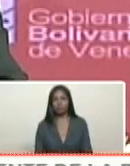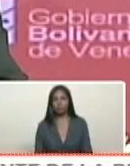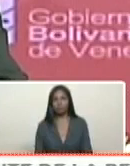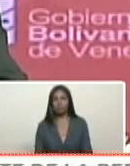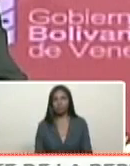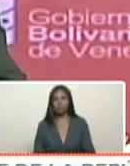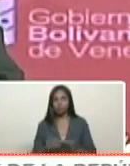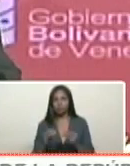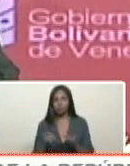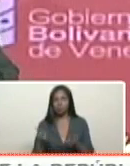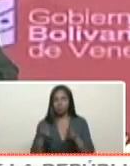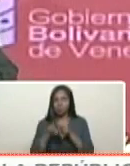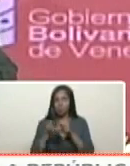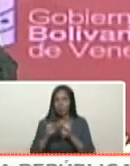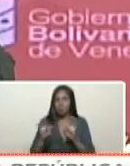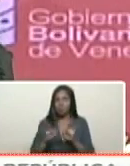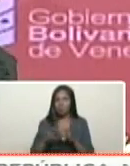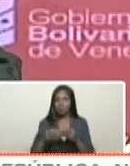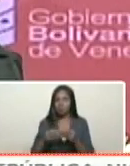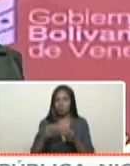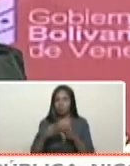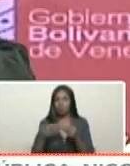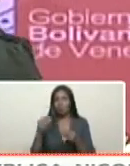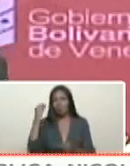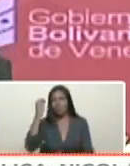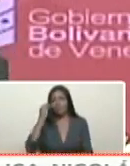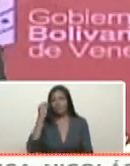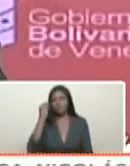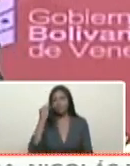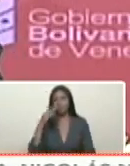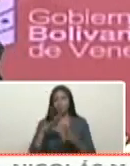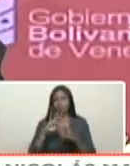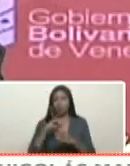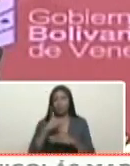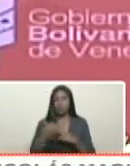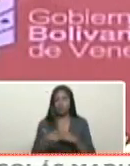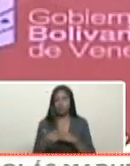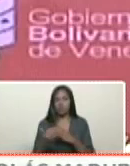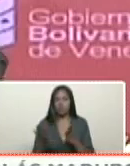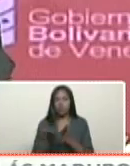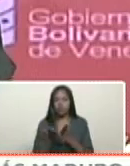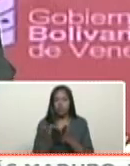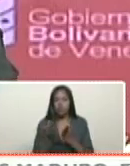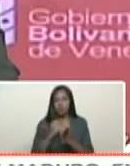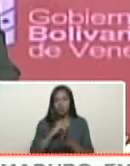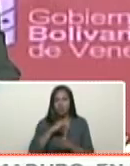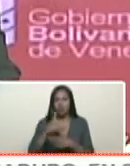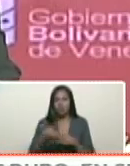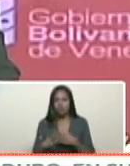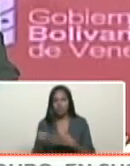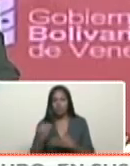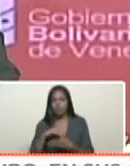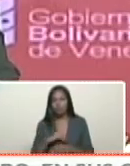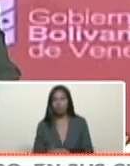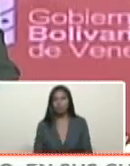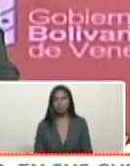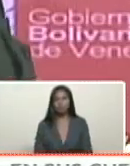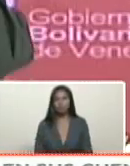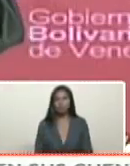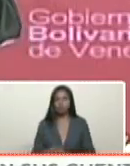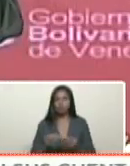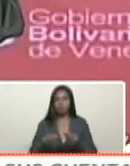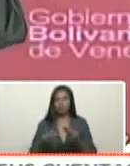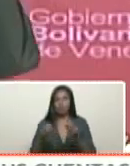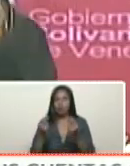Todos somos intelectuales, todos pensamos, todos proyectamos, todos estudiamos, todos planificamos y todos vamos a la